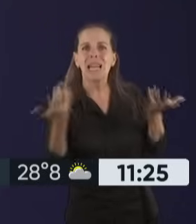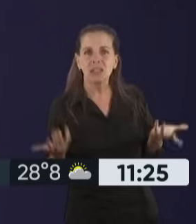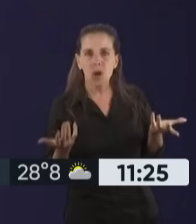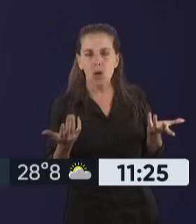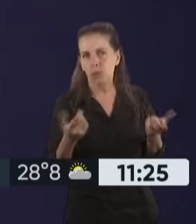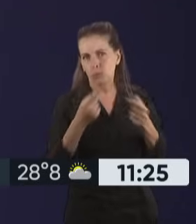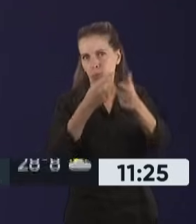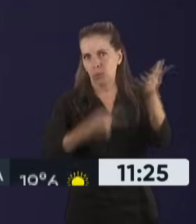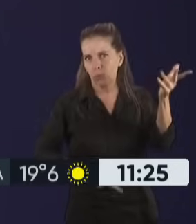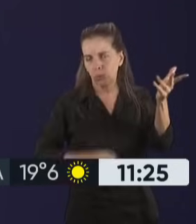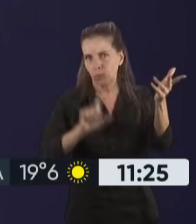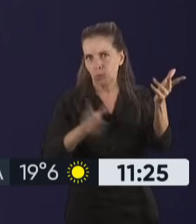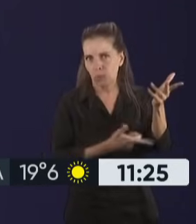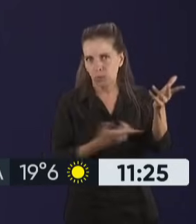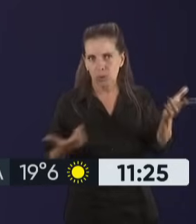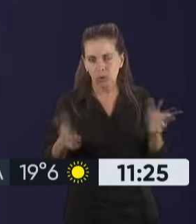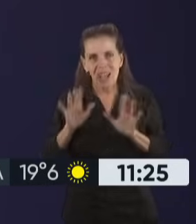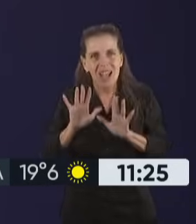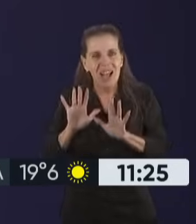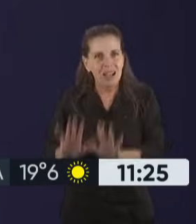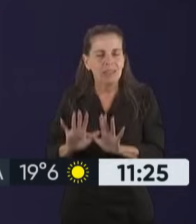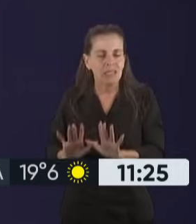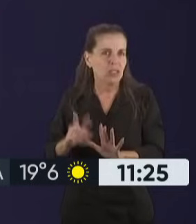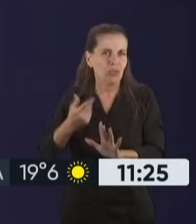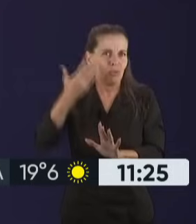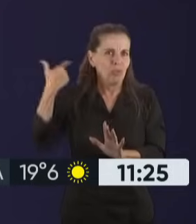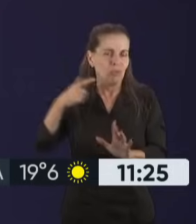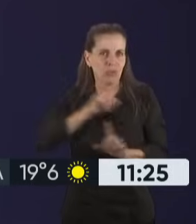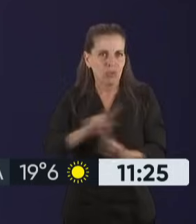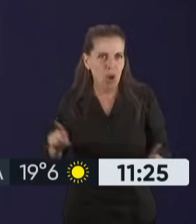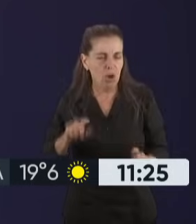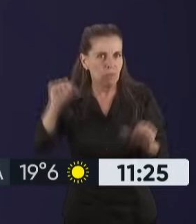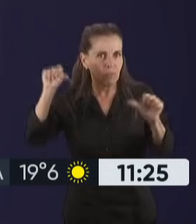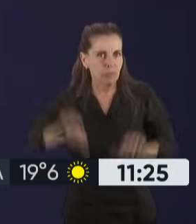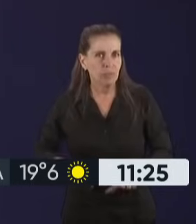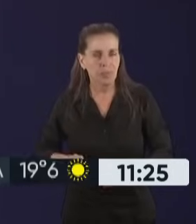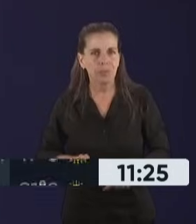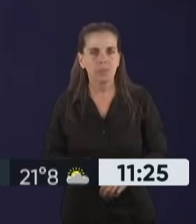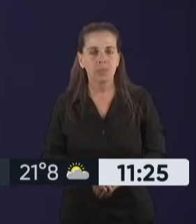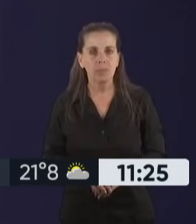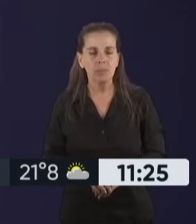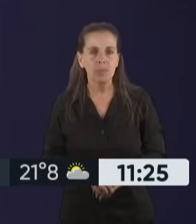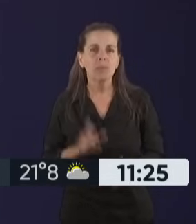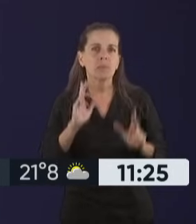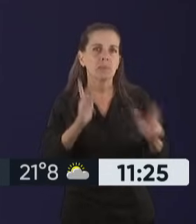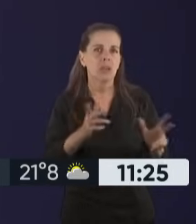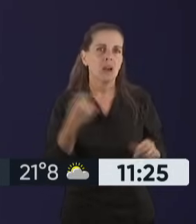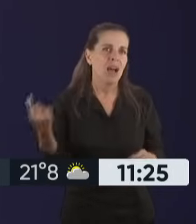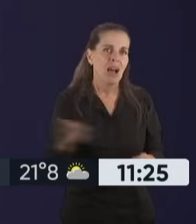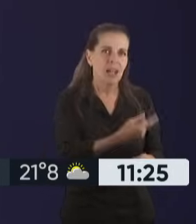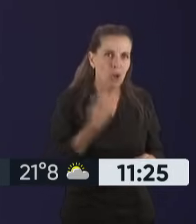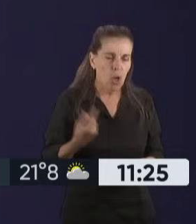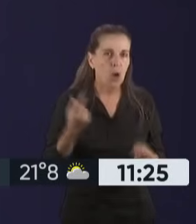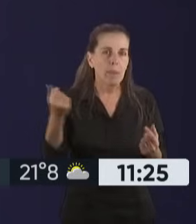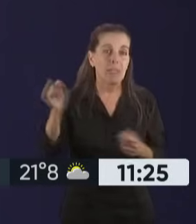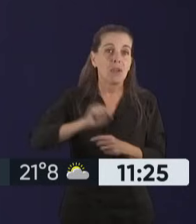bueno, se quedaron en el siglo pasado y de hecho no funcionó, ¿no? Porque te recuerdo y les recuerdo a todos, la